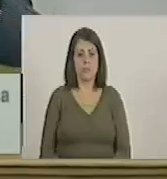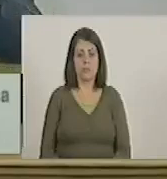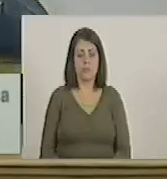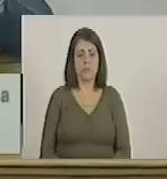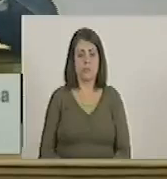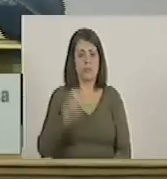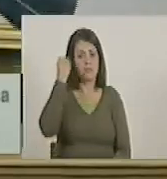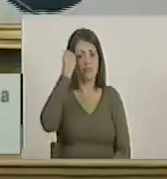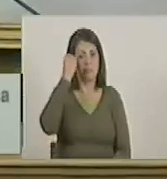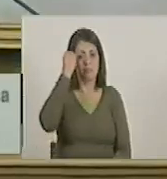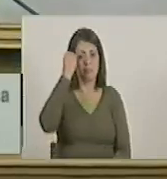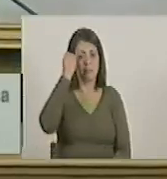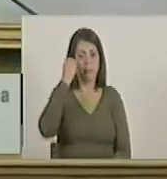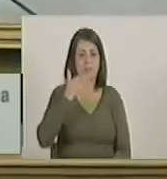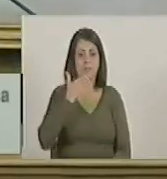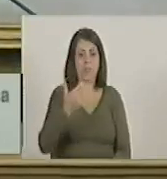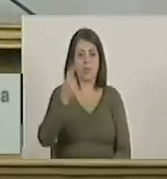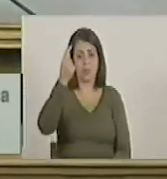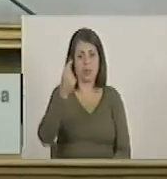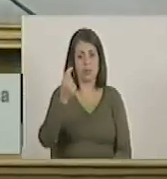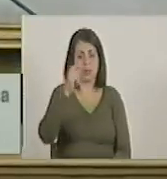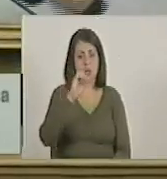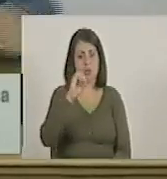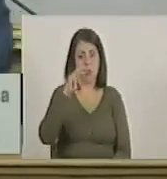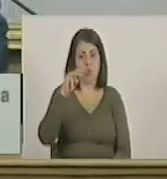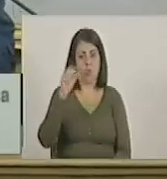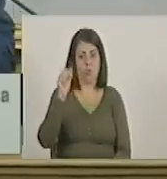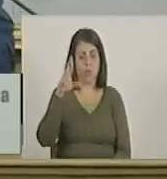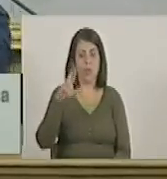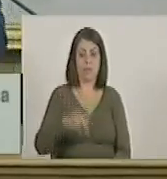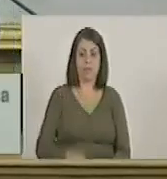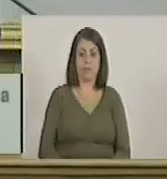En consideración, pide la palabra el diputado Omar Ávila.